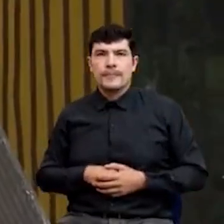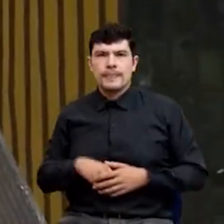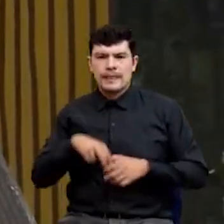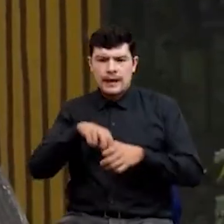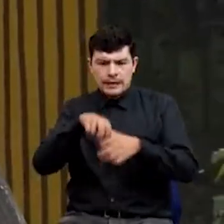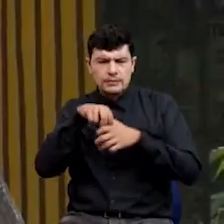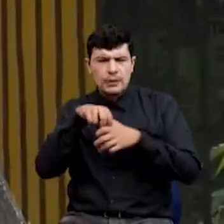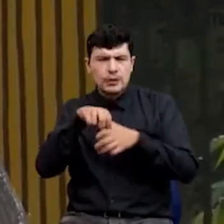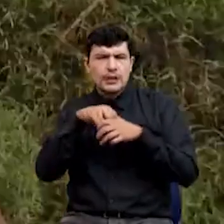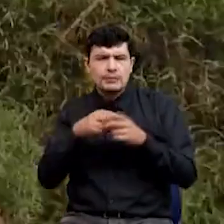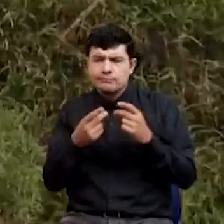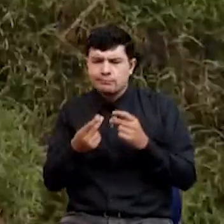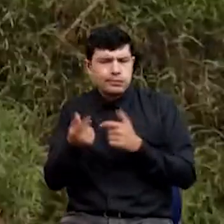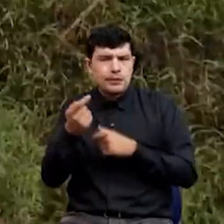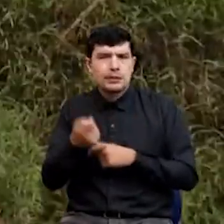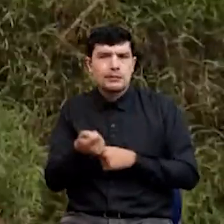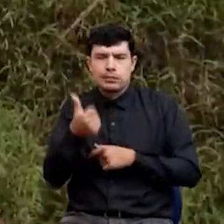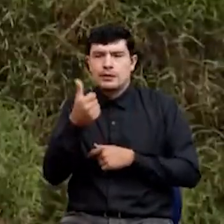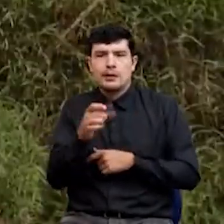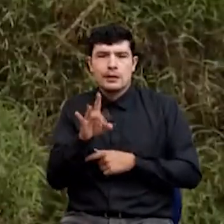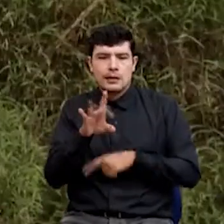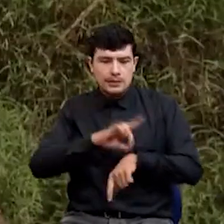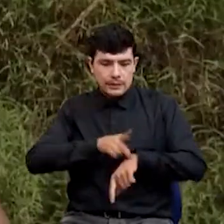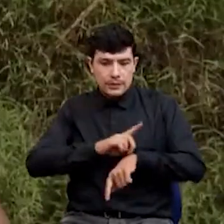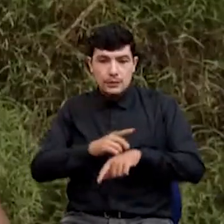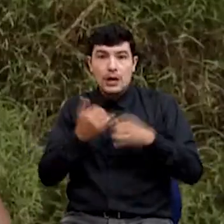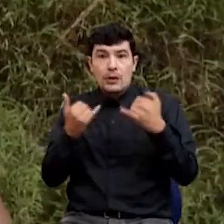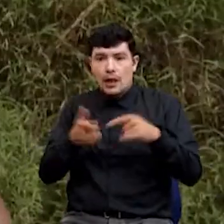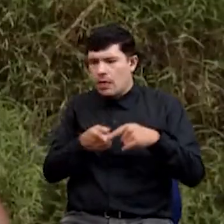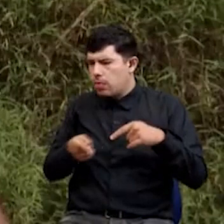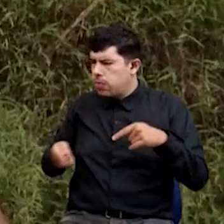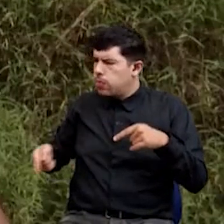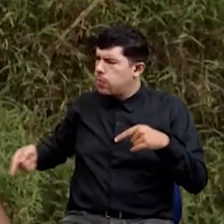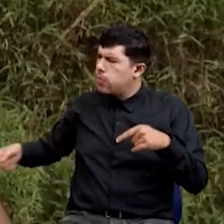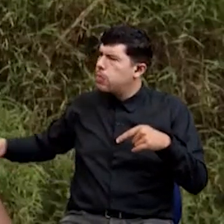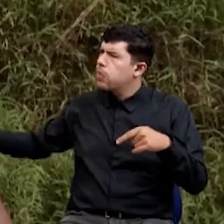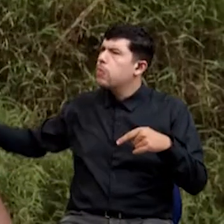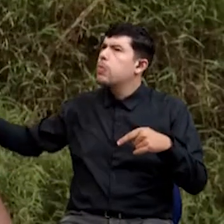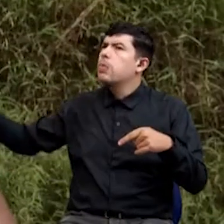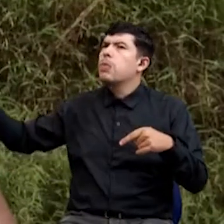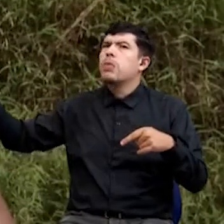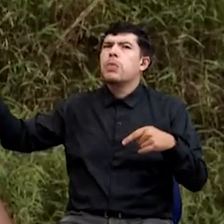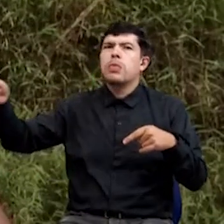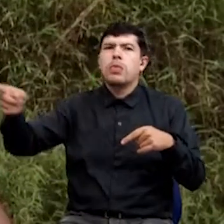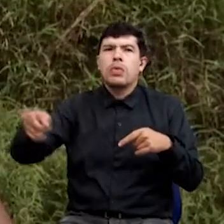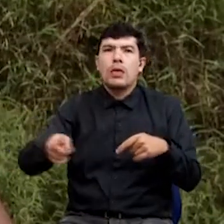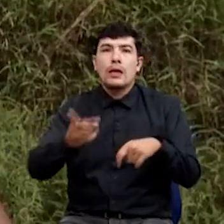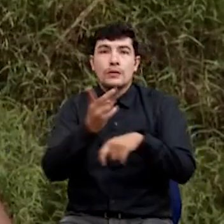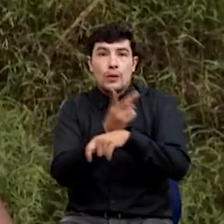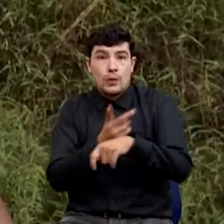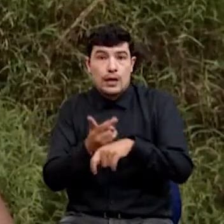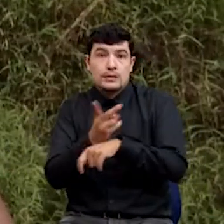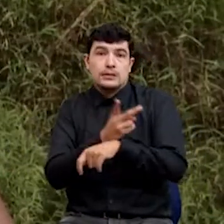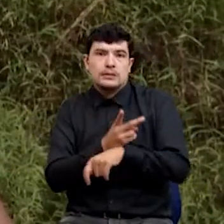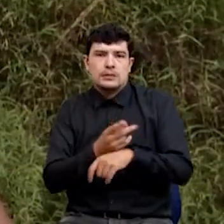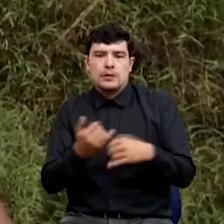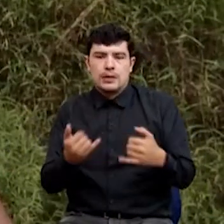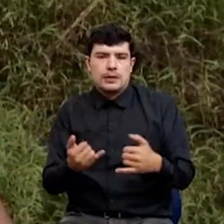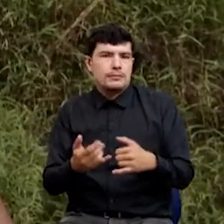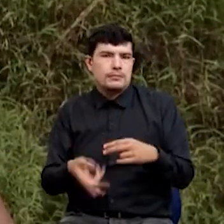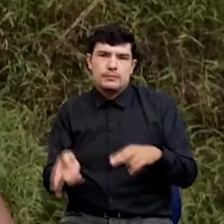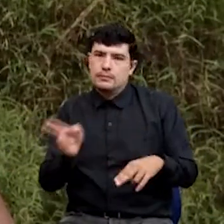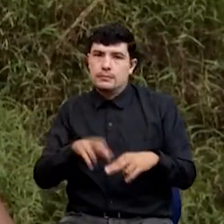15 minutos Ahorita nos toca por por la aguada póngale dos horas Entonces se incrementó mucho